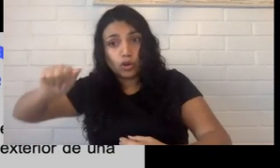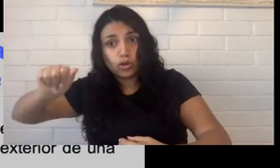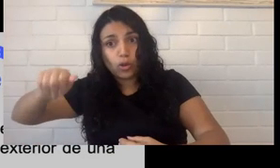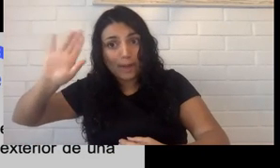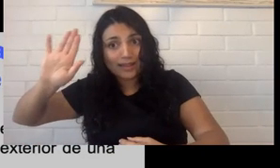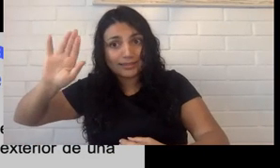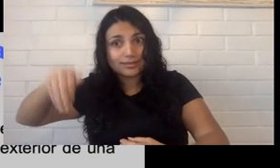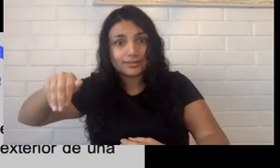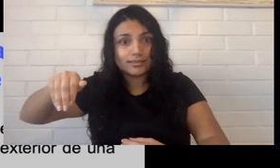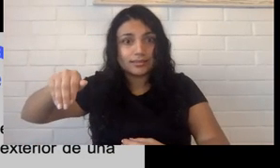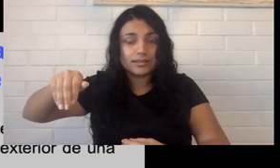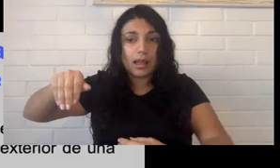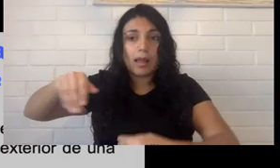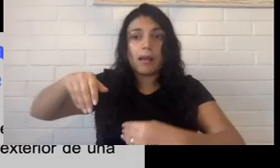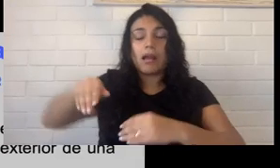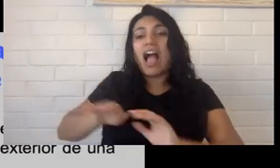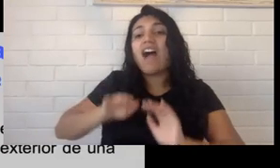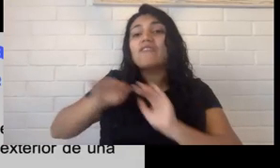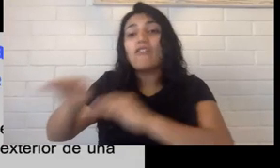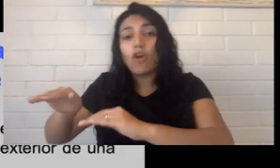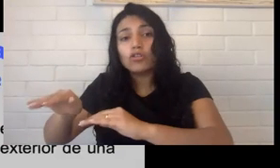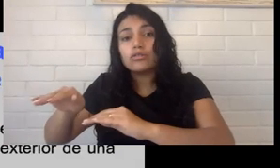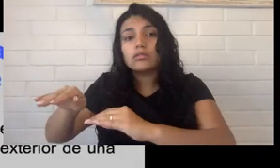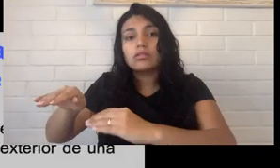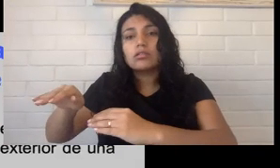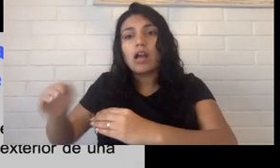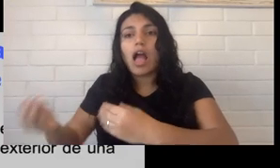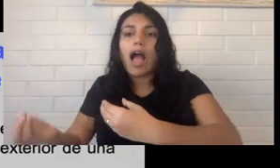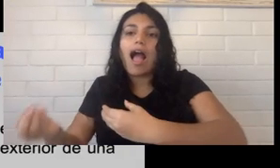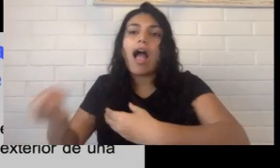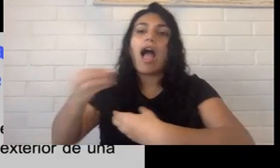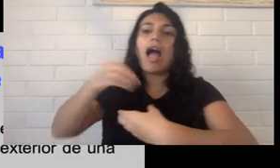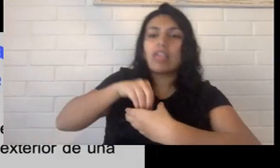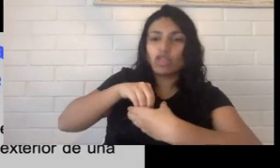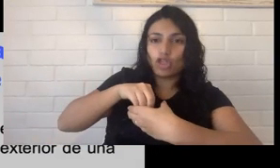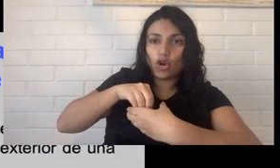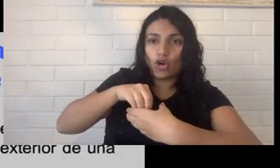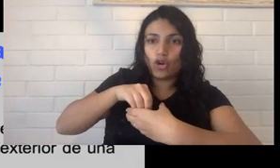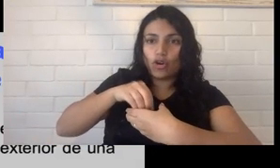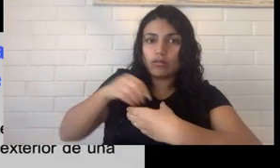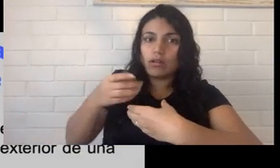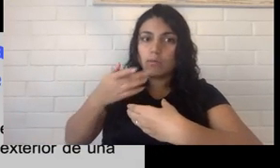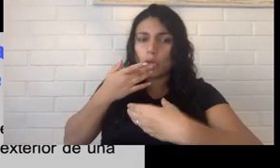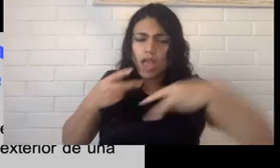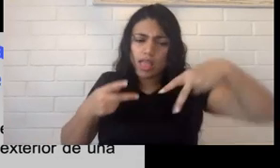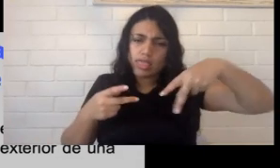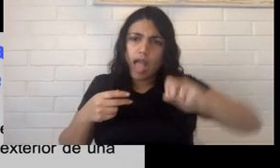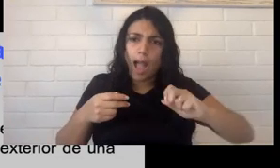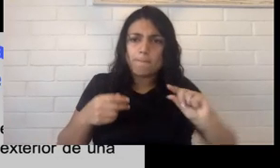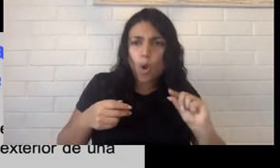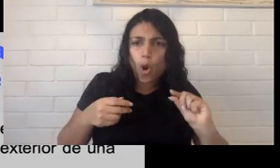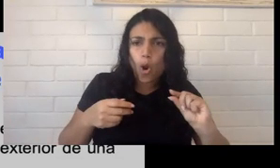tener una tendencia a moverse a favor de su gradiente hacia el interior, puesto que en el interior el sodio está menos